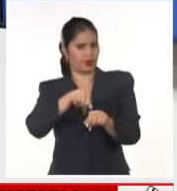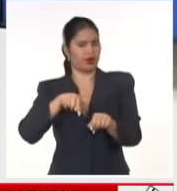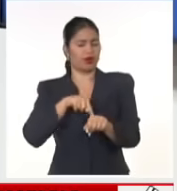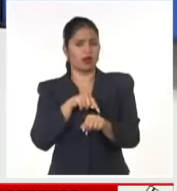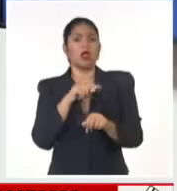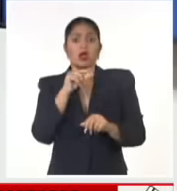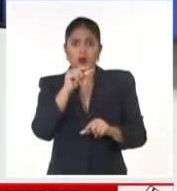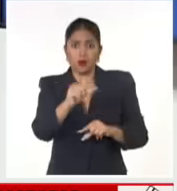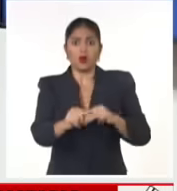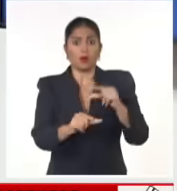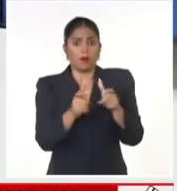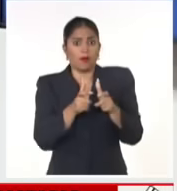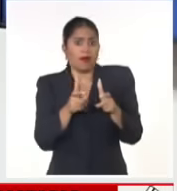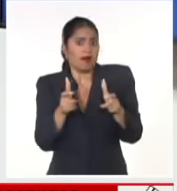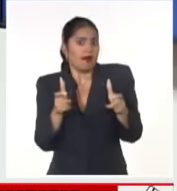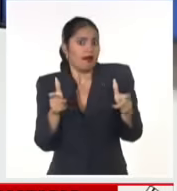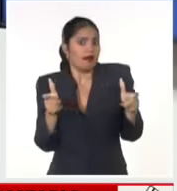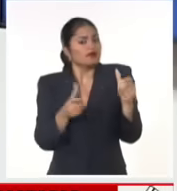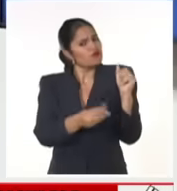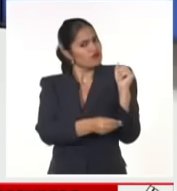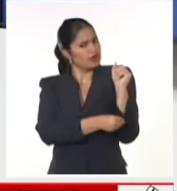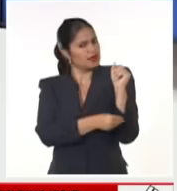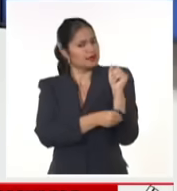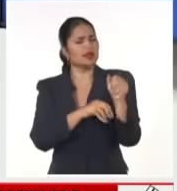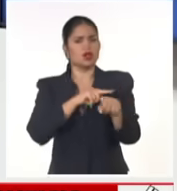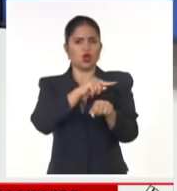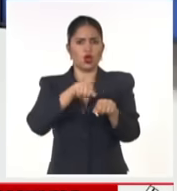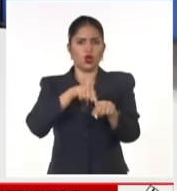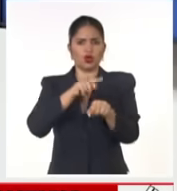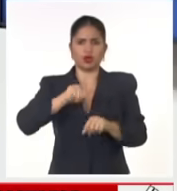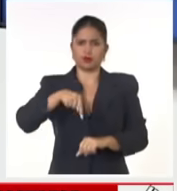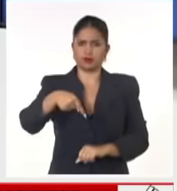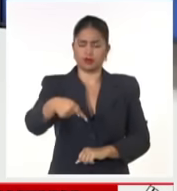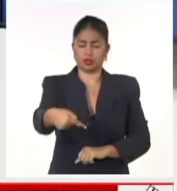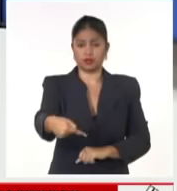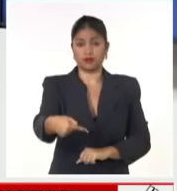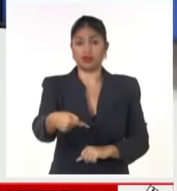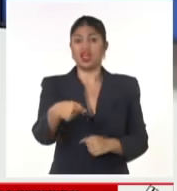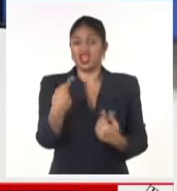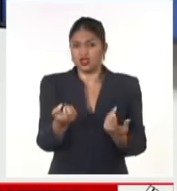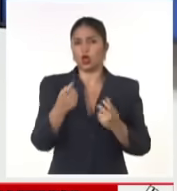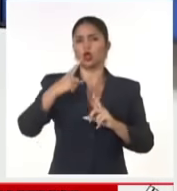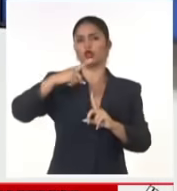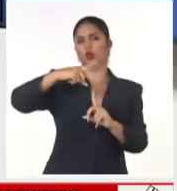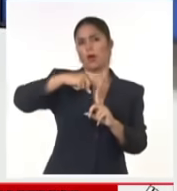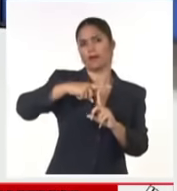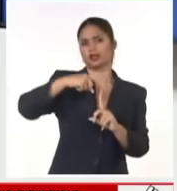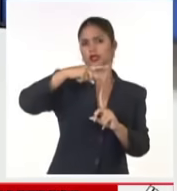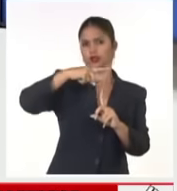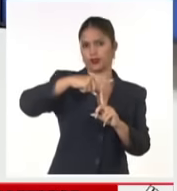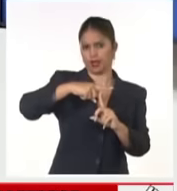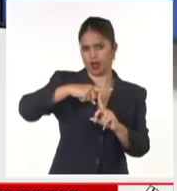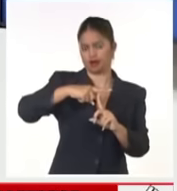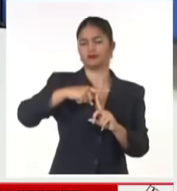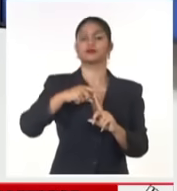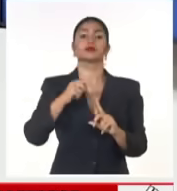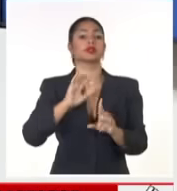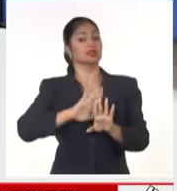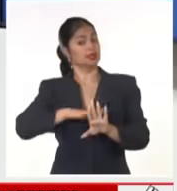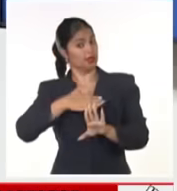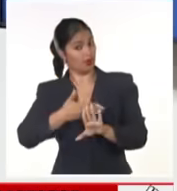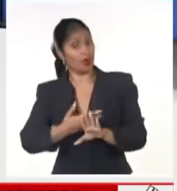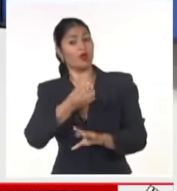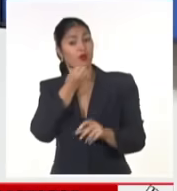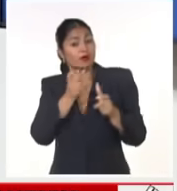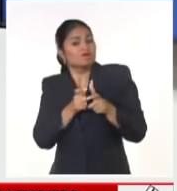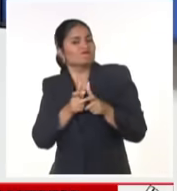en organización e intensidad y en las próximas horas se espera que se convierta en una tormenta tropical, la cual posteriormente pudiera